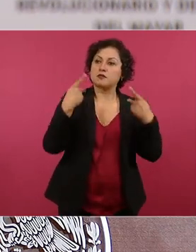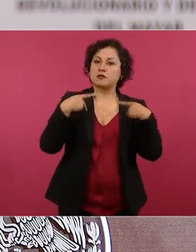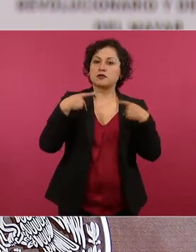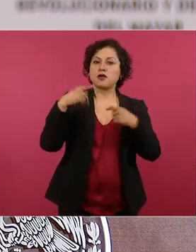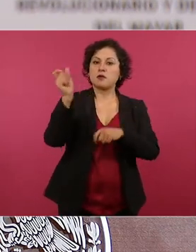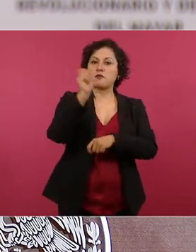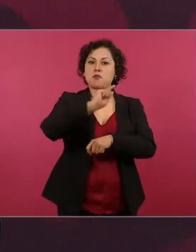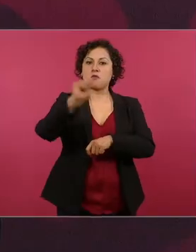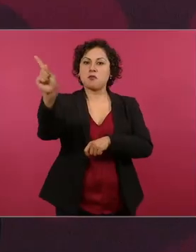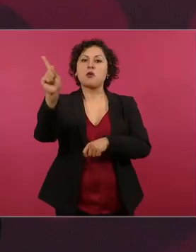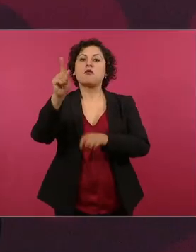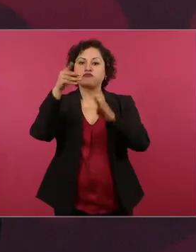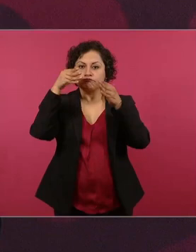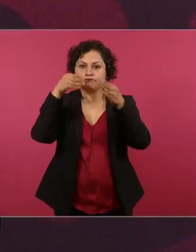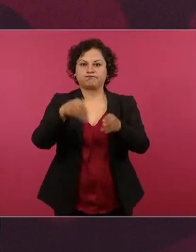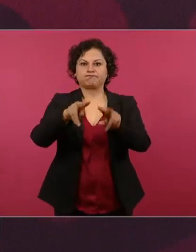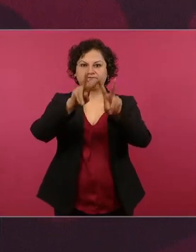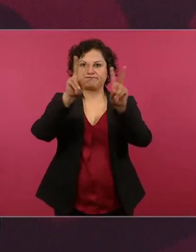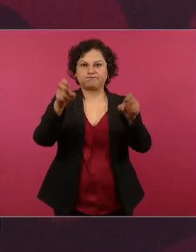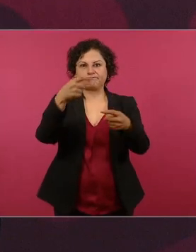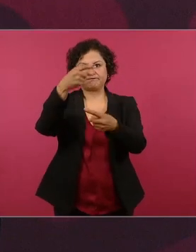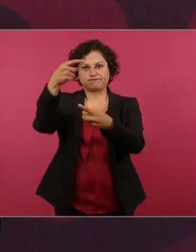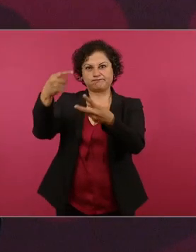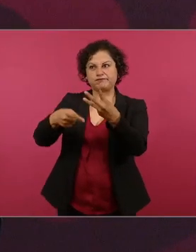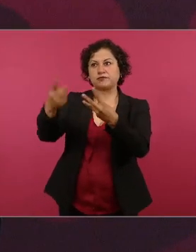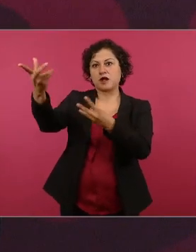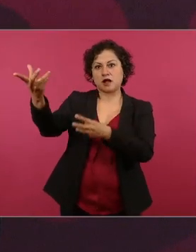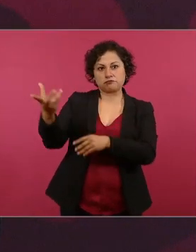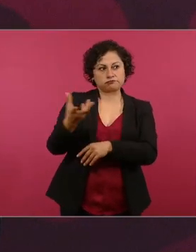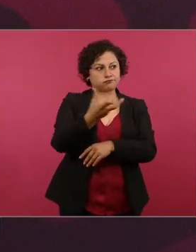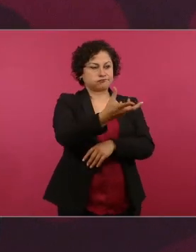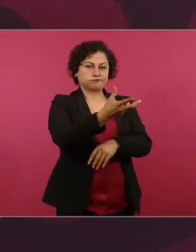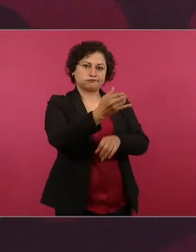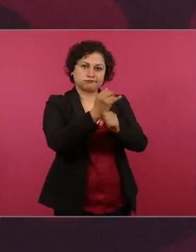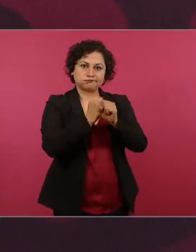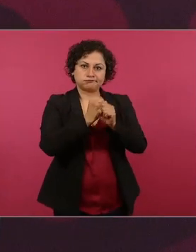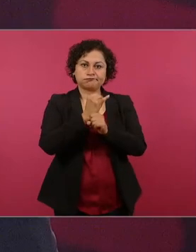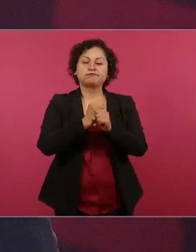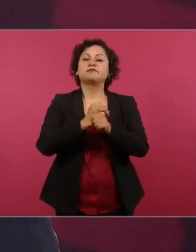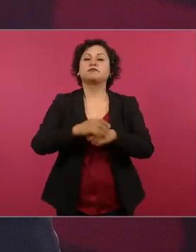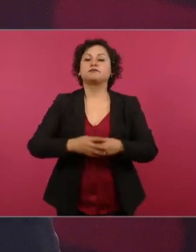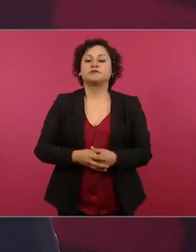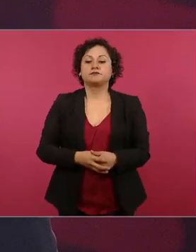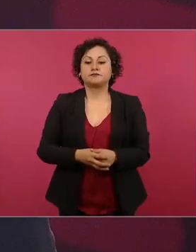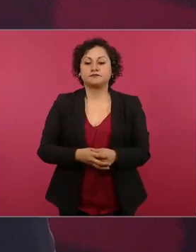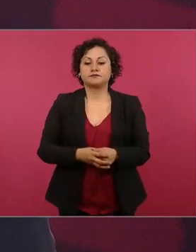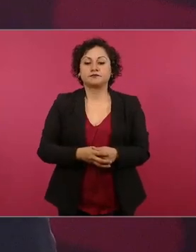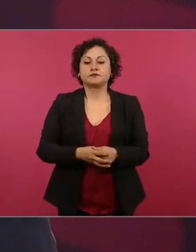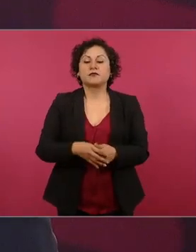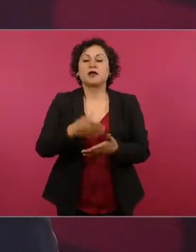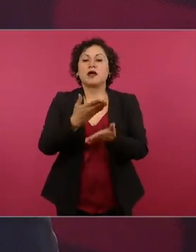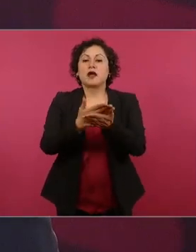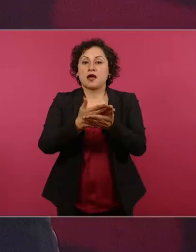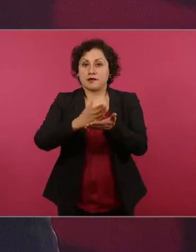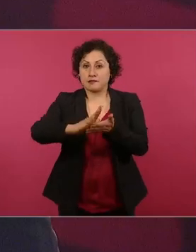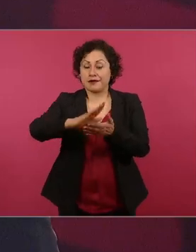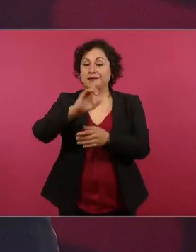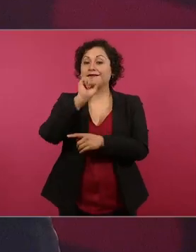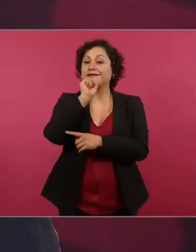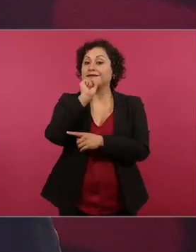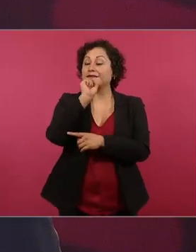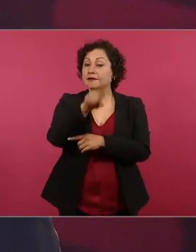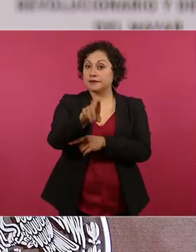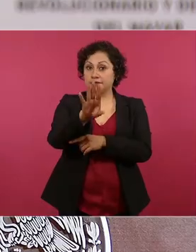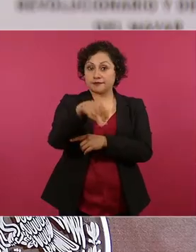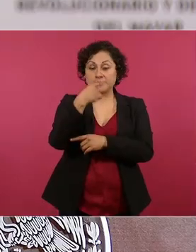peritos, investigadores en los diversos temas. Ahora bien, por otro lado, el recorrido se hizo hasta el momento en